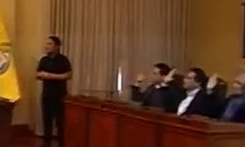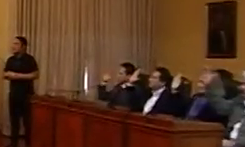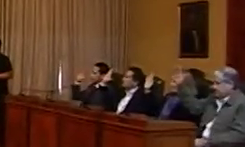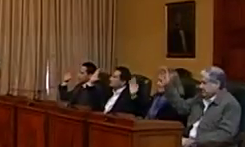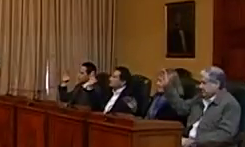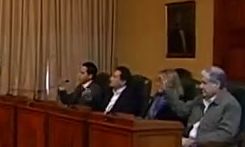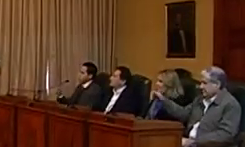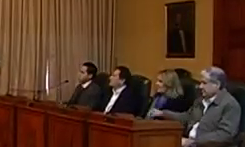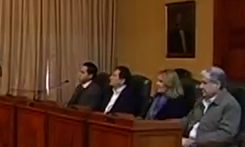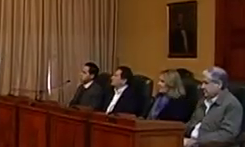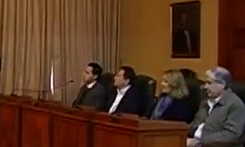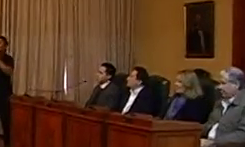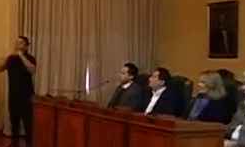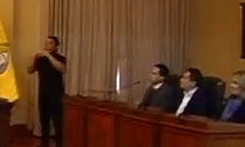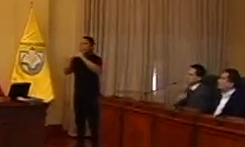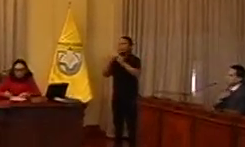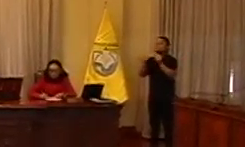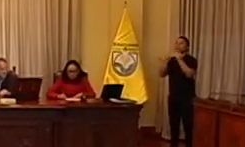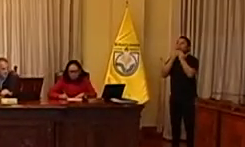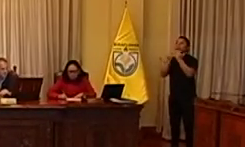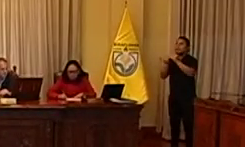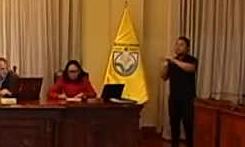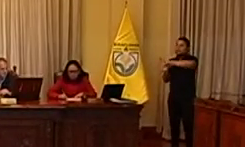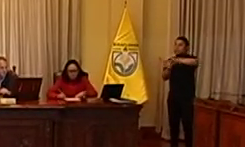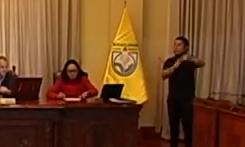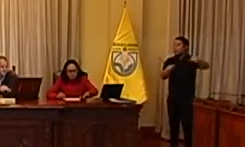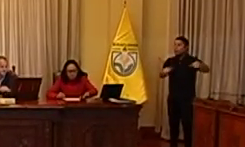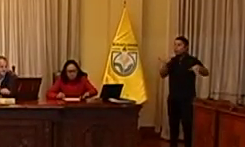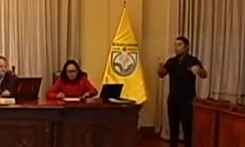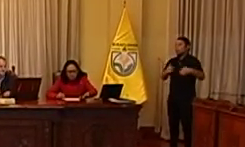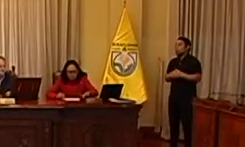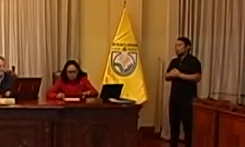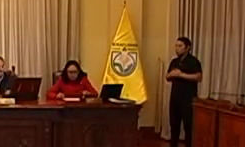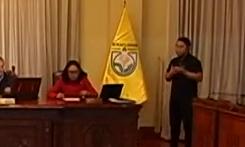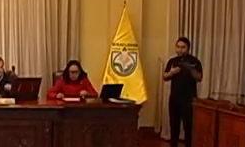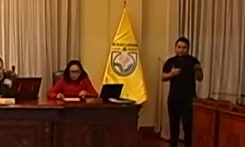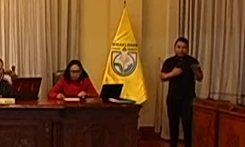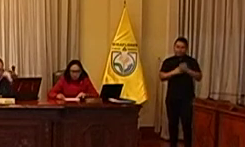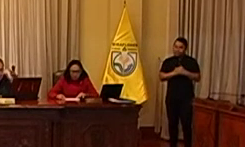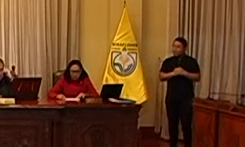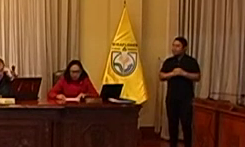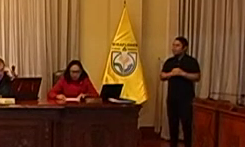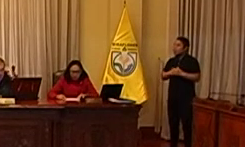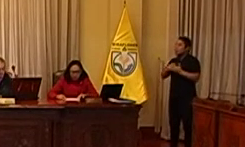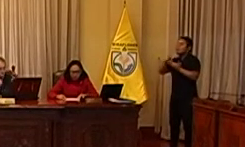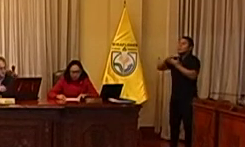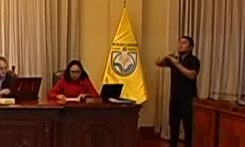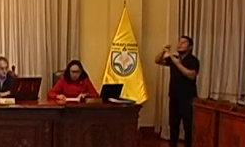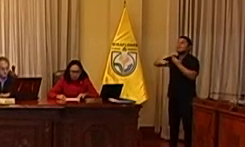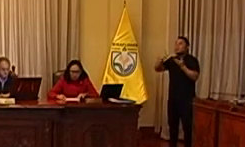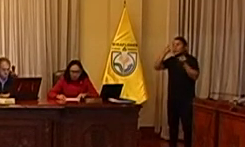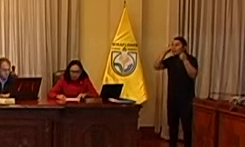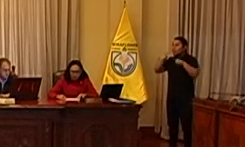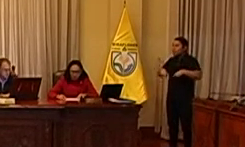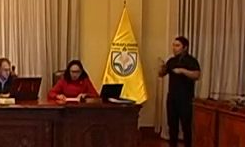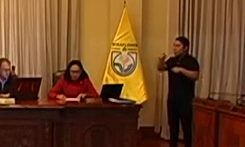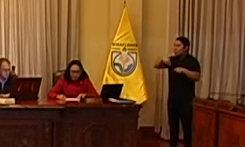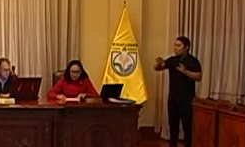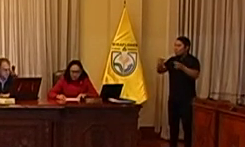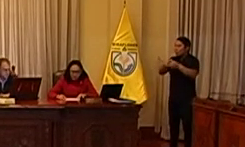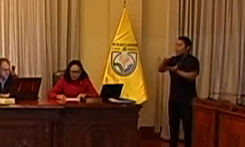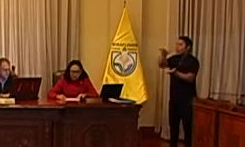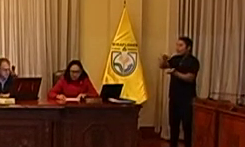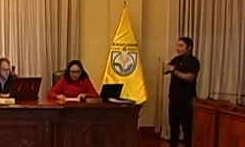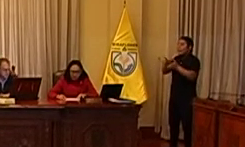se aprueba por unanimidad de votos también. Muchas gracias. Vamos al siguiente punto, por favor. Proyecto de acuerdo de consejo que aprueba